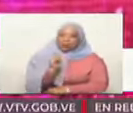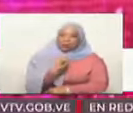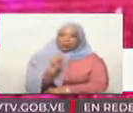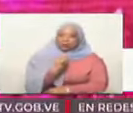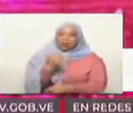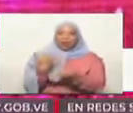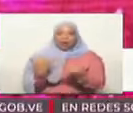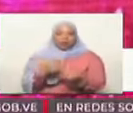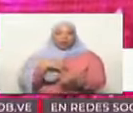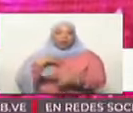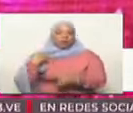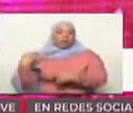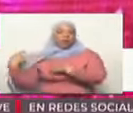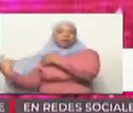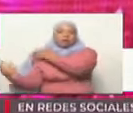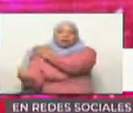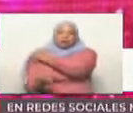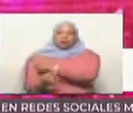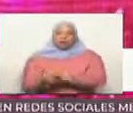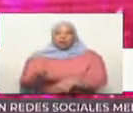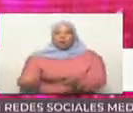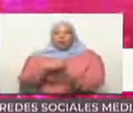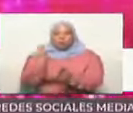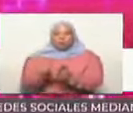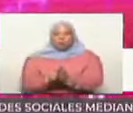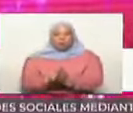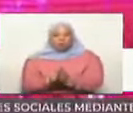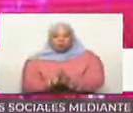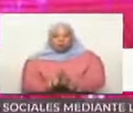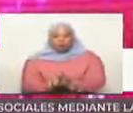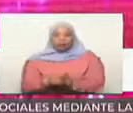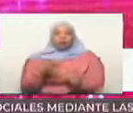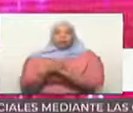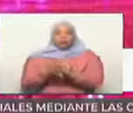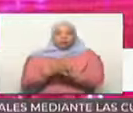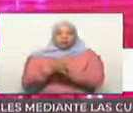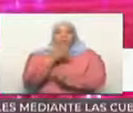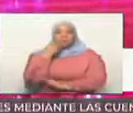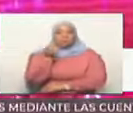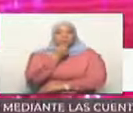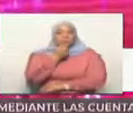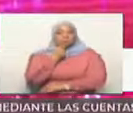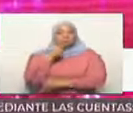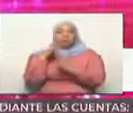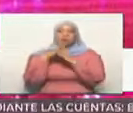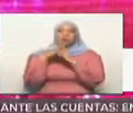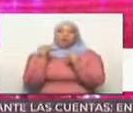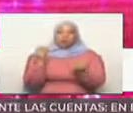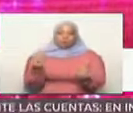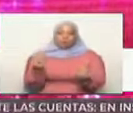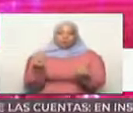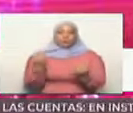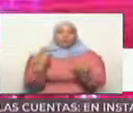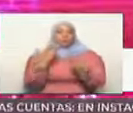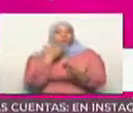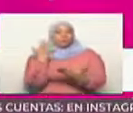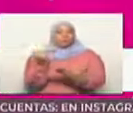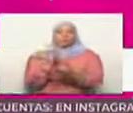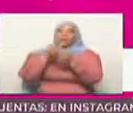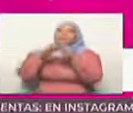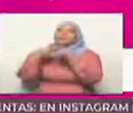pie, enteros, completos, victoriosos y lo más bonito de todos, en paz.